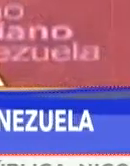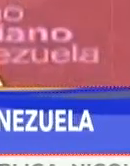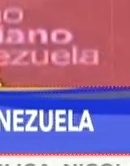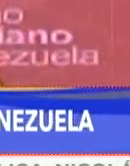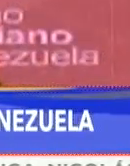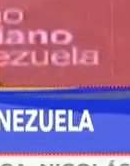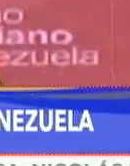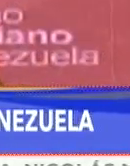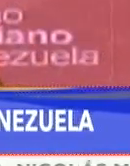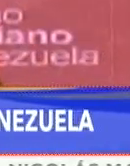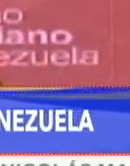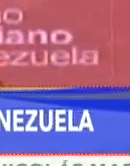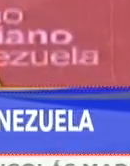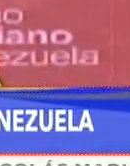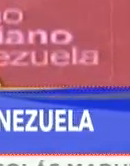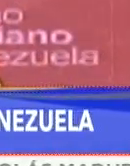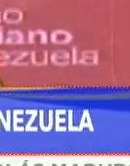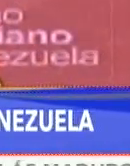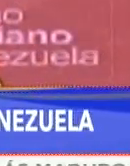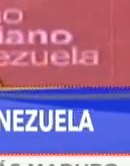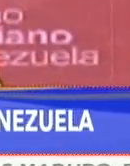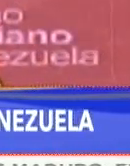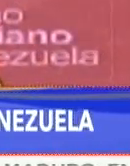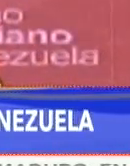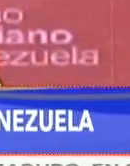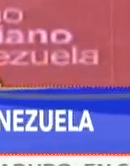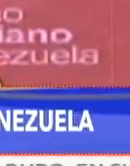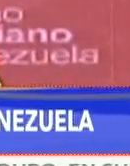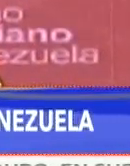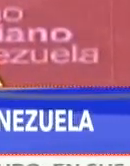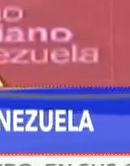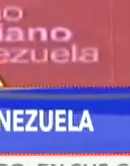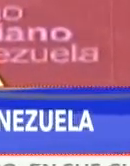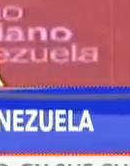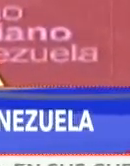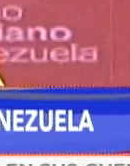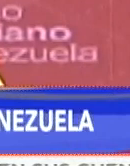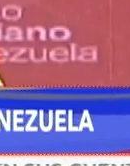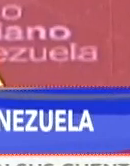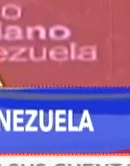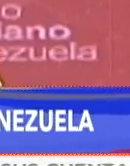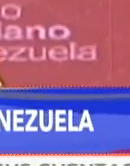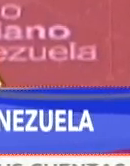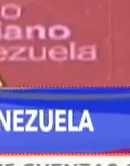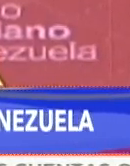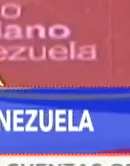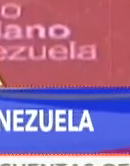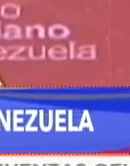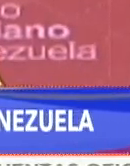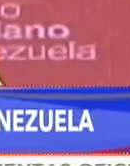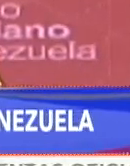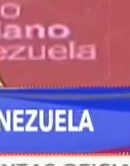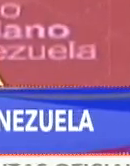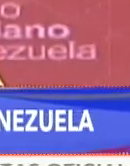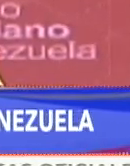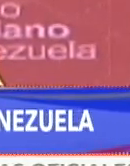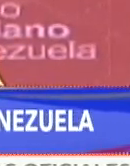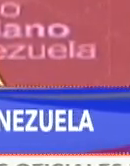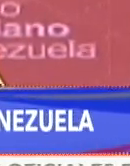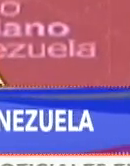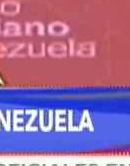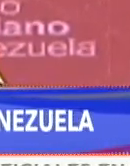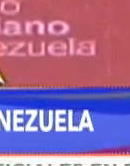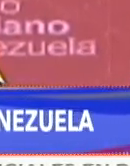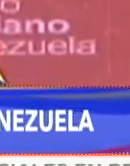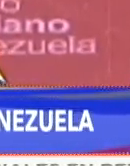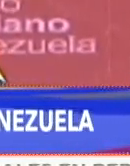y misioneras a nivel nacional. Quisiera decir que en este tiempo de ofensiva contra la guerra económica, contra